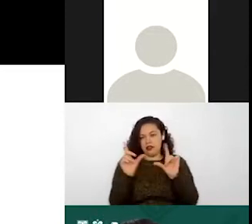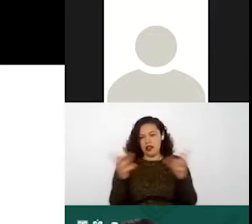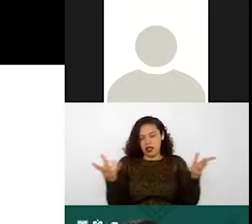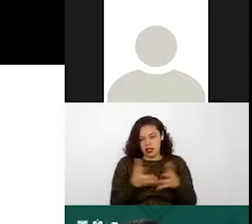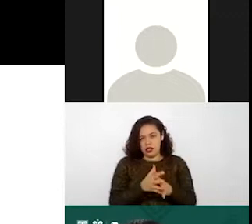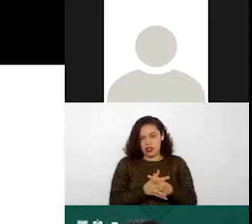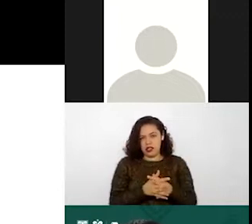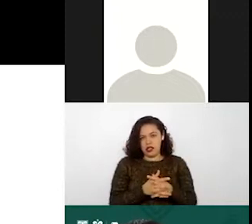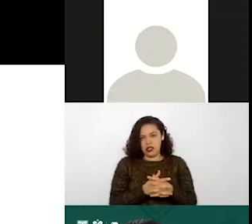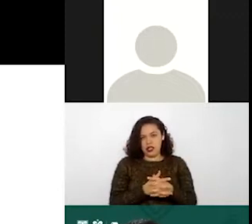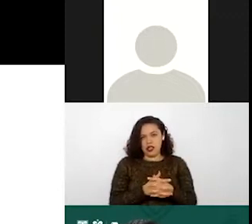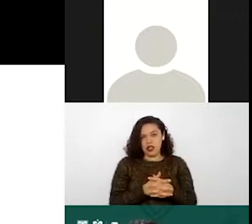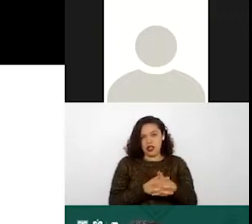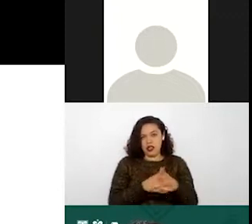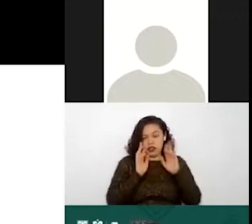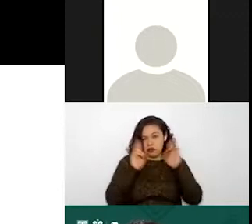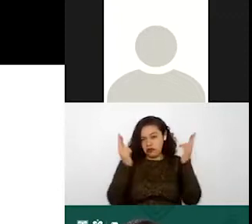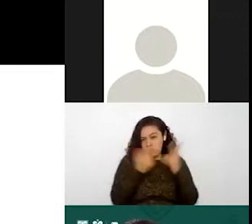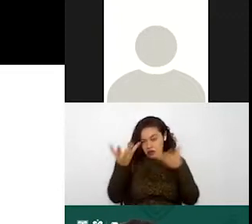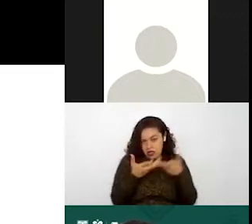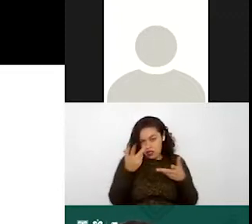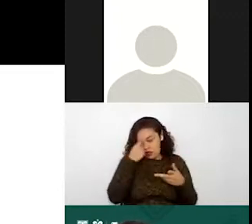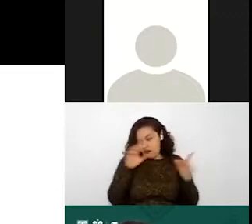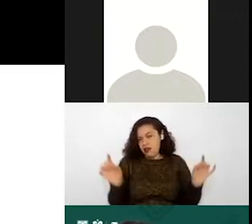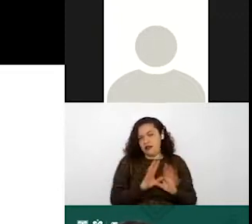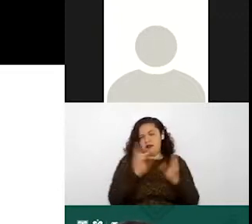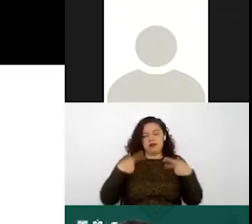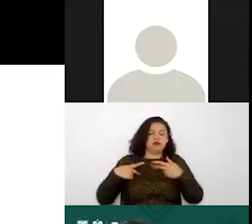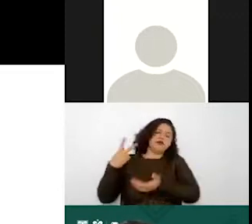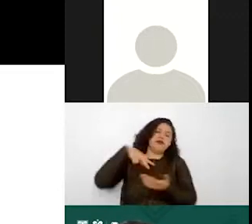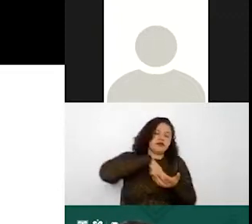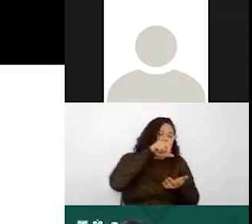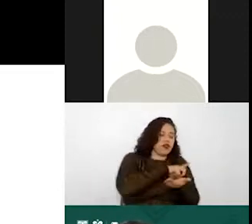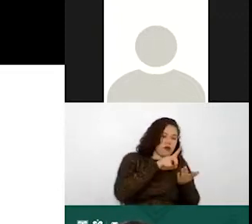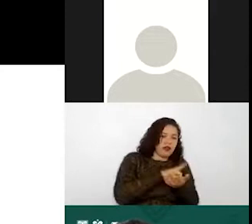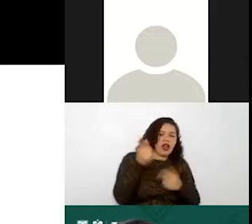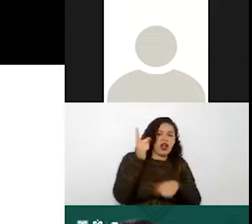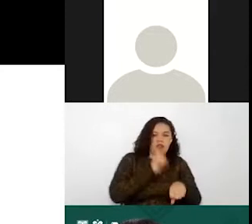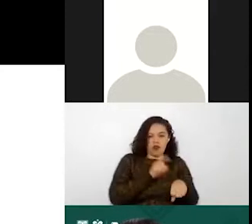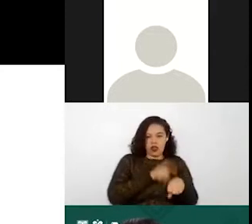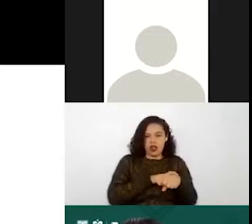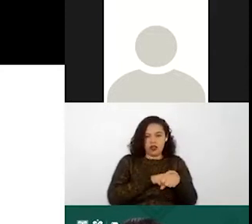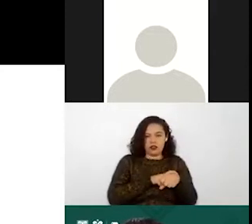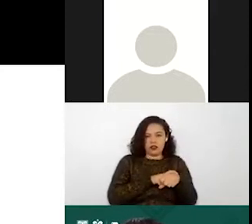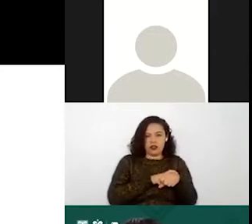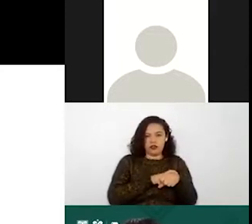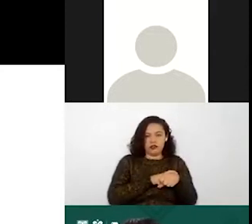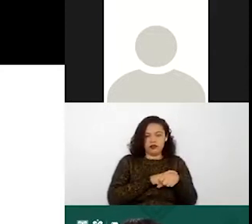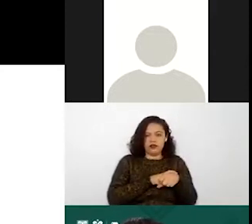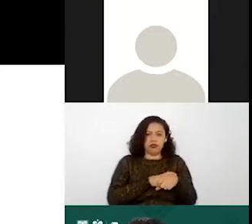a realizar esta sesión en el caso presencial el domicilio la hora este